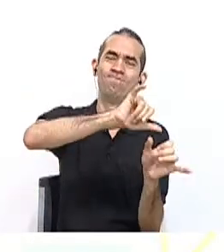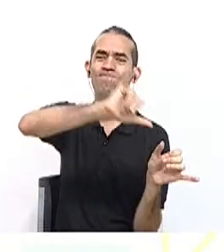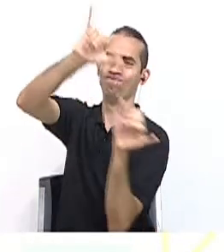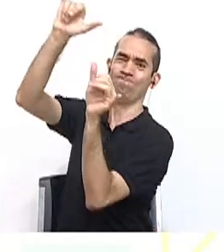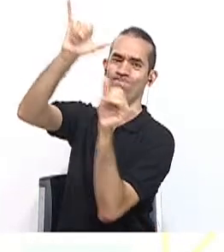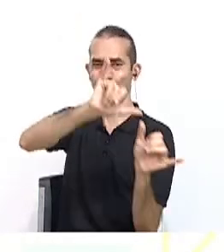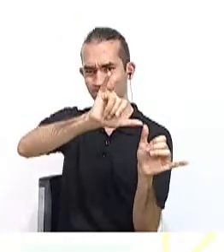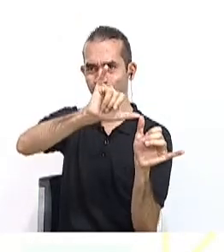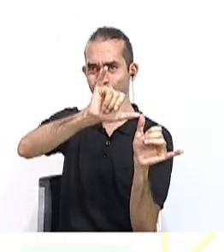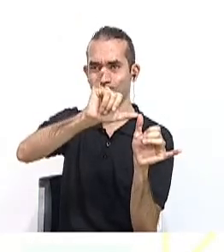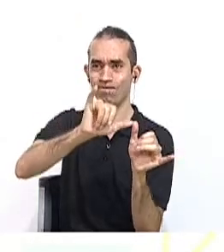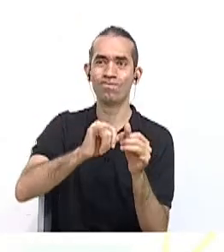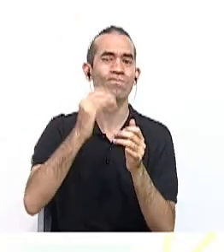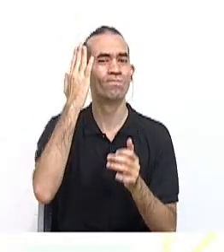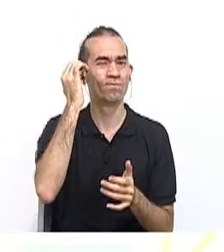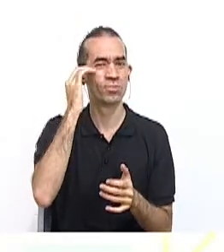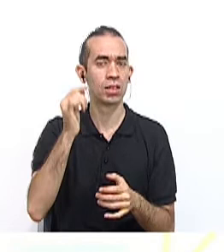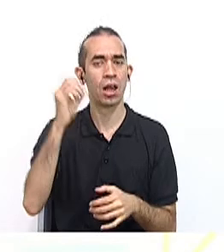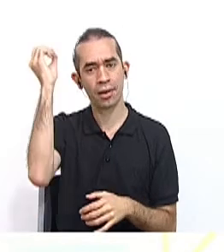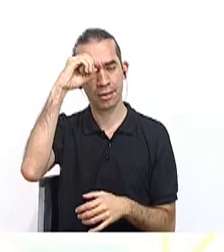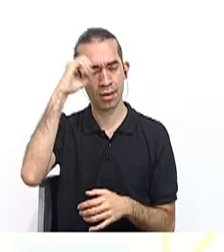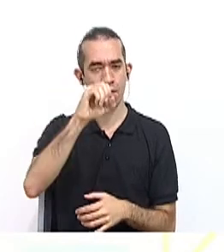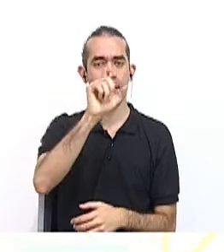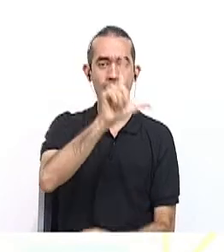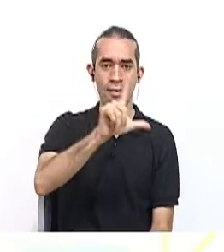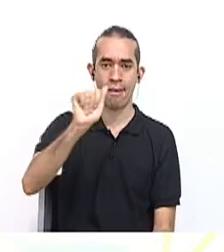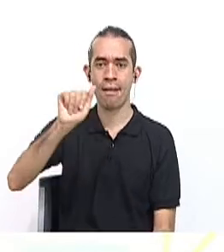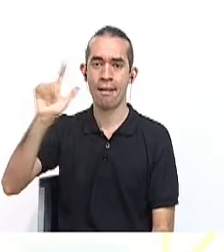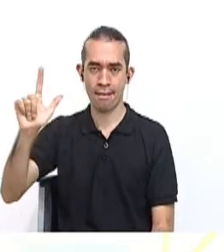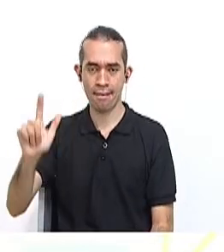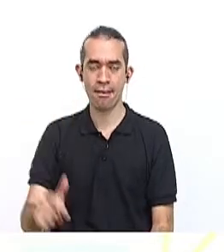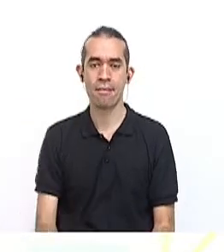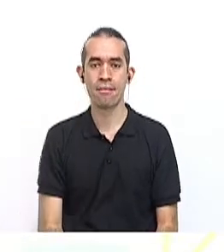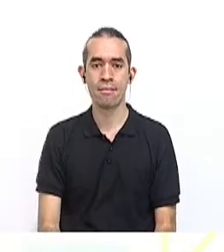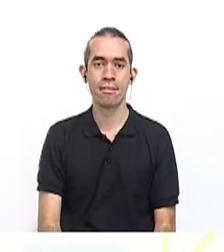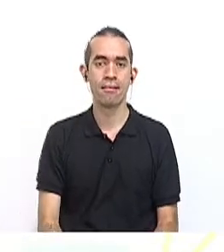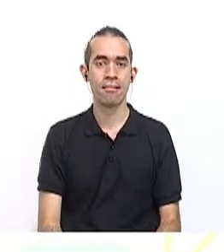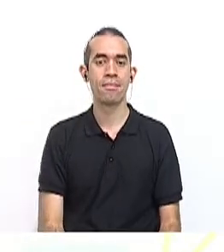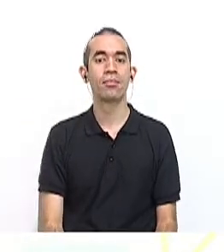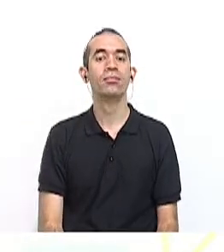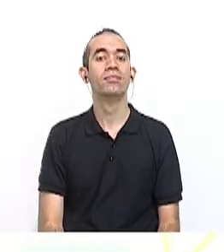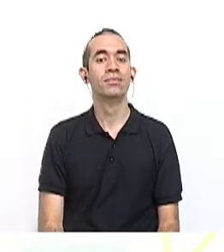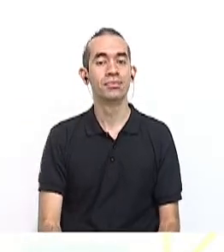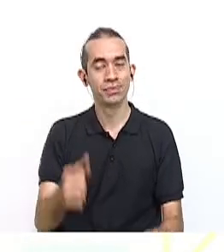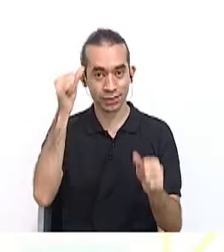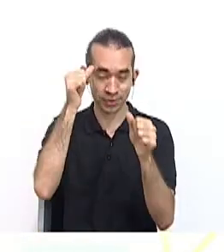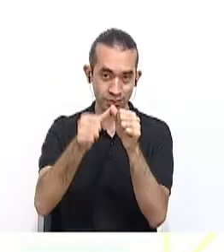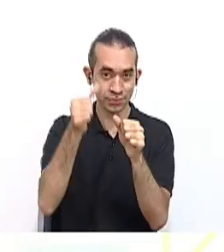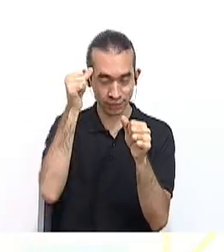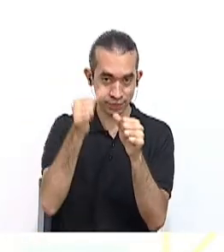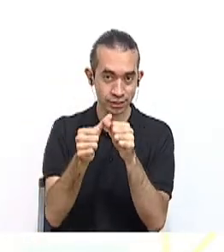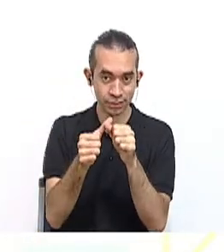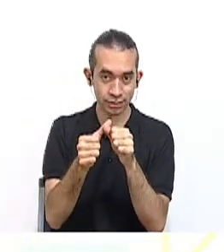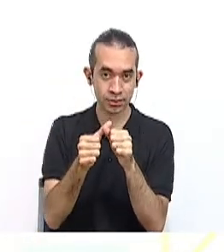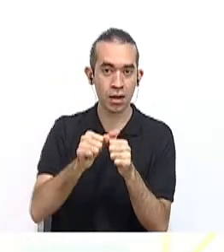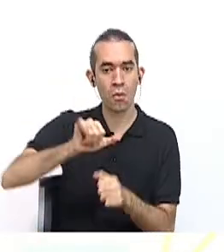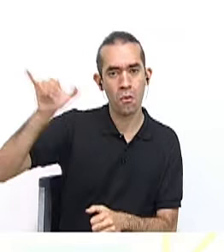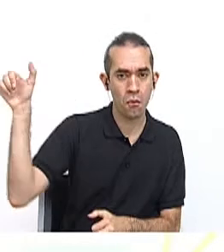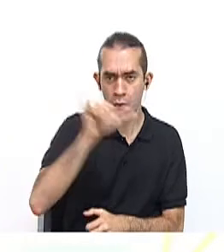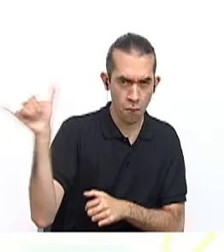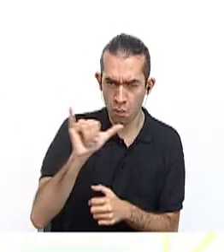CDA por el criterio lado, ángulo, lado. Recordemos que en